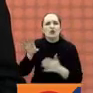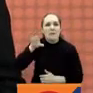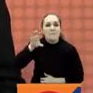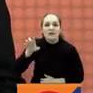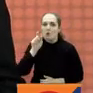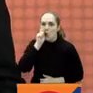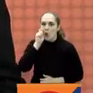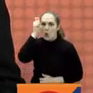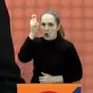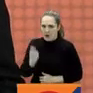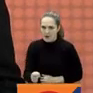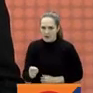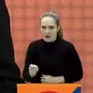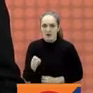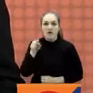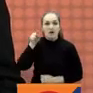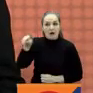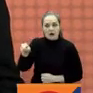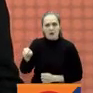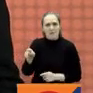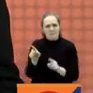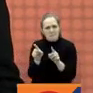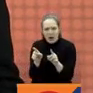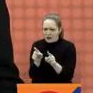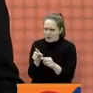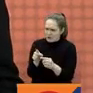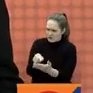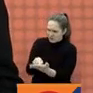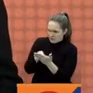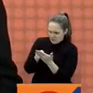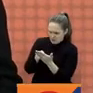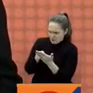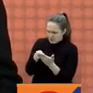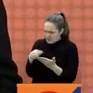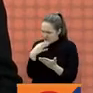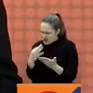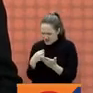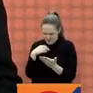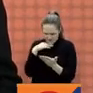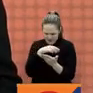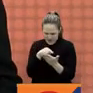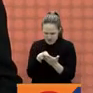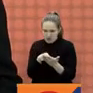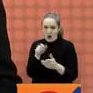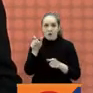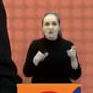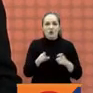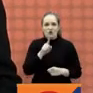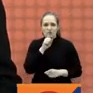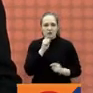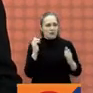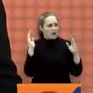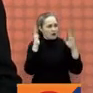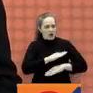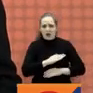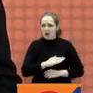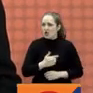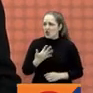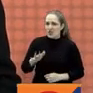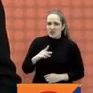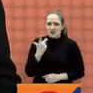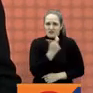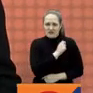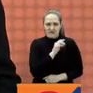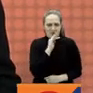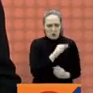un mercado negro de certificados falsos. Esto, sumado a la incredulidad de la población que impulsa el cuarto pico en los países de